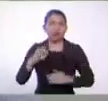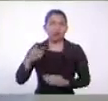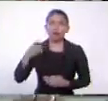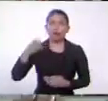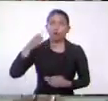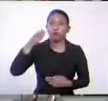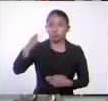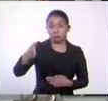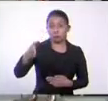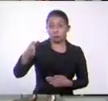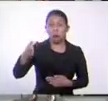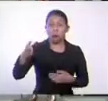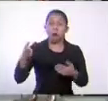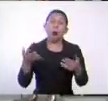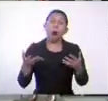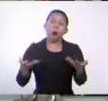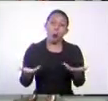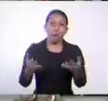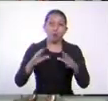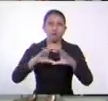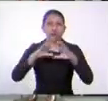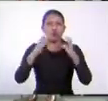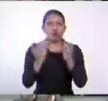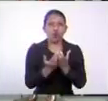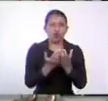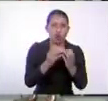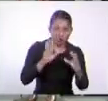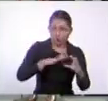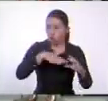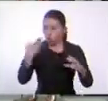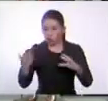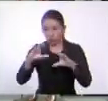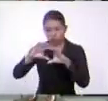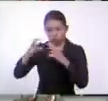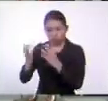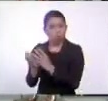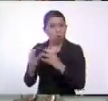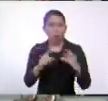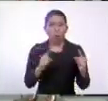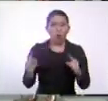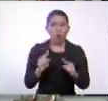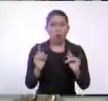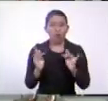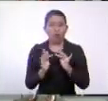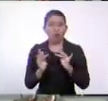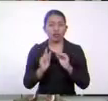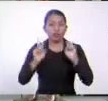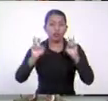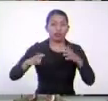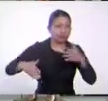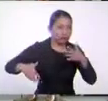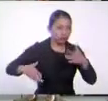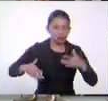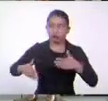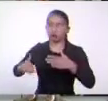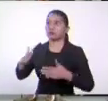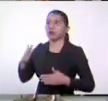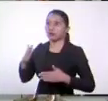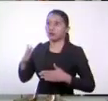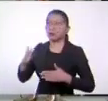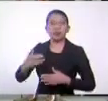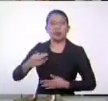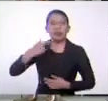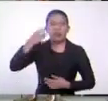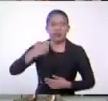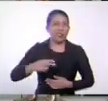adversos hasta mundos paralelos, temáticas relacionadas con los robots, realidades